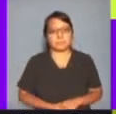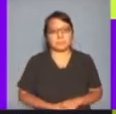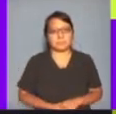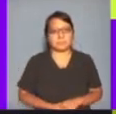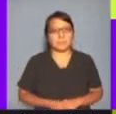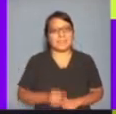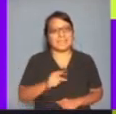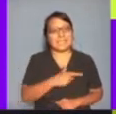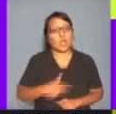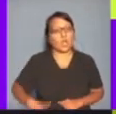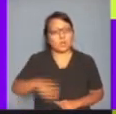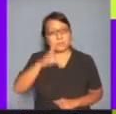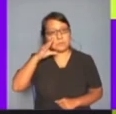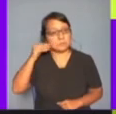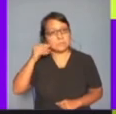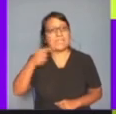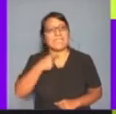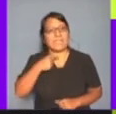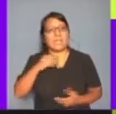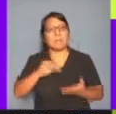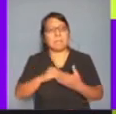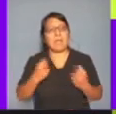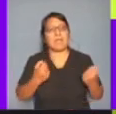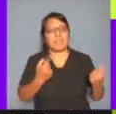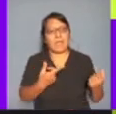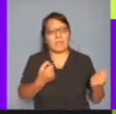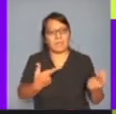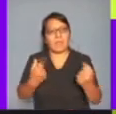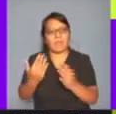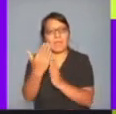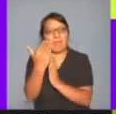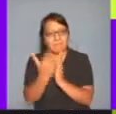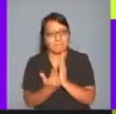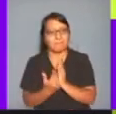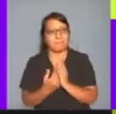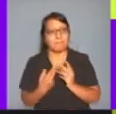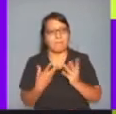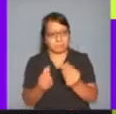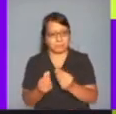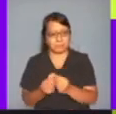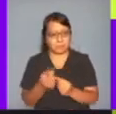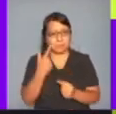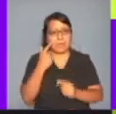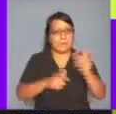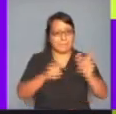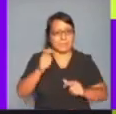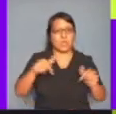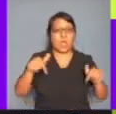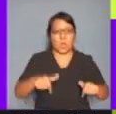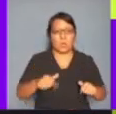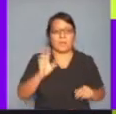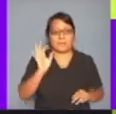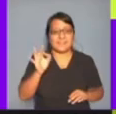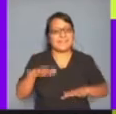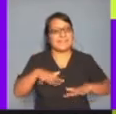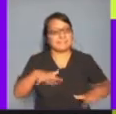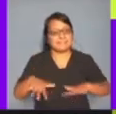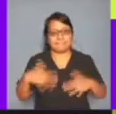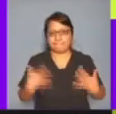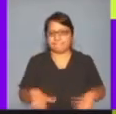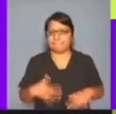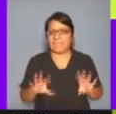tratando de que haya un poco más de beneficios para la gente que va a tener que enfrentar una situación